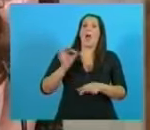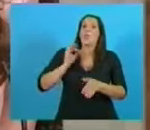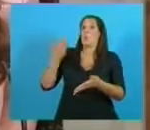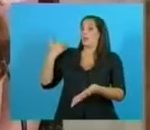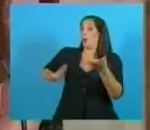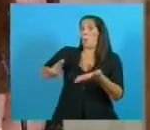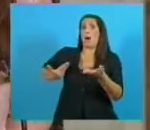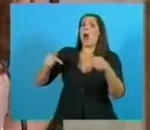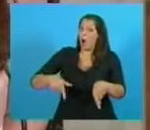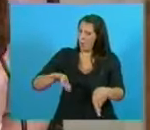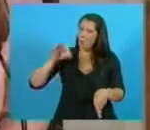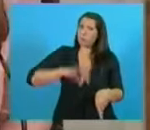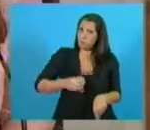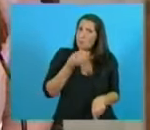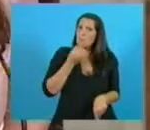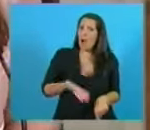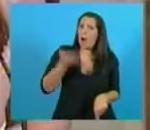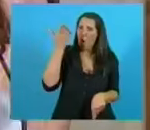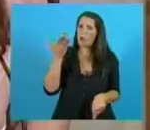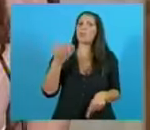liquidan nada, no importa, ya van a liquidar.